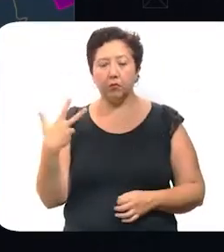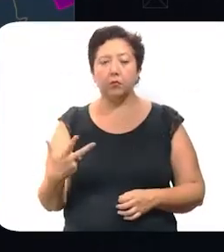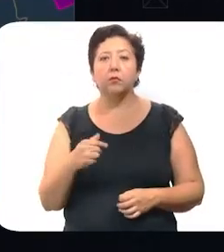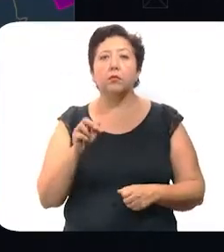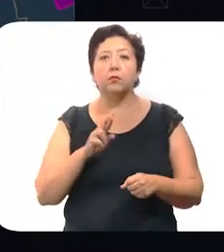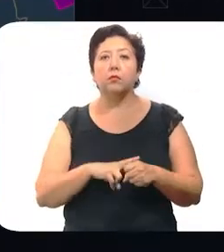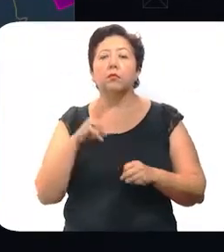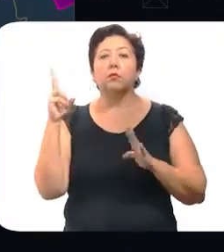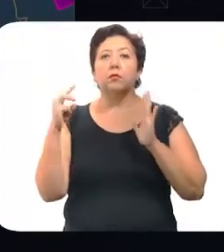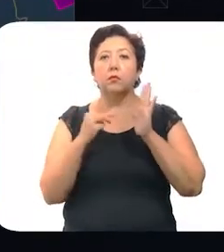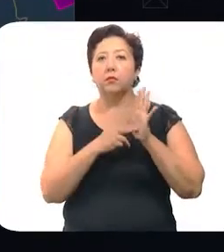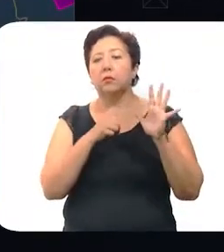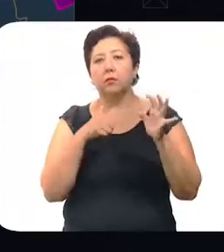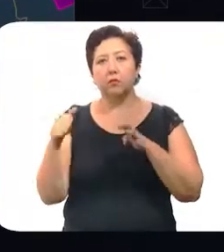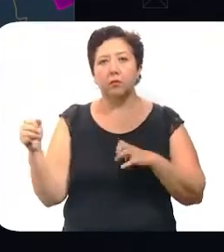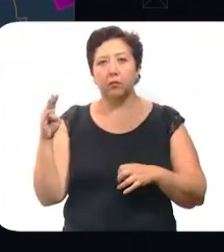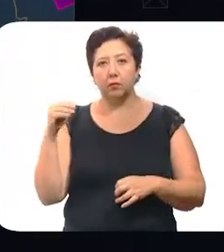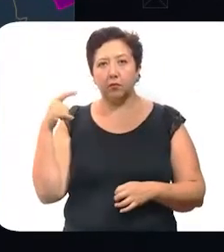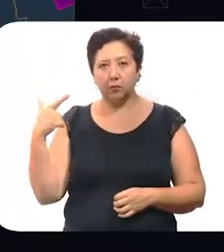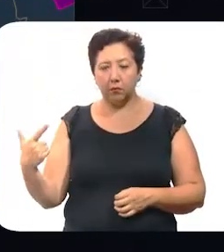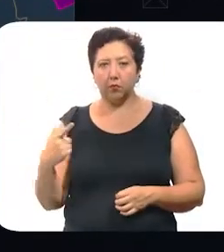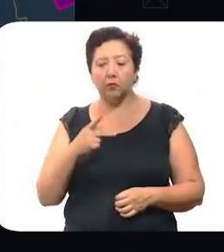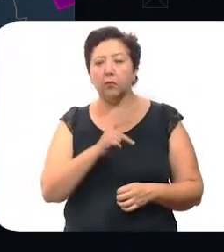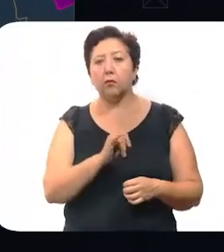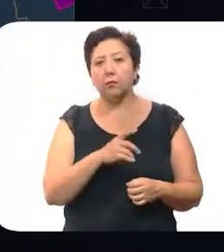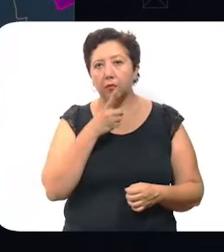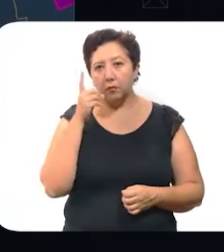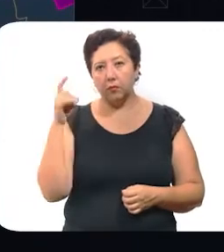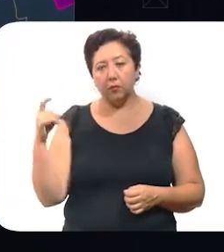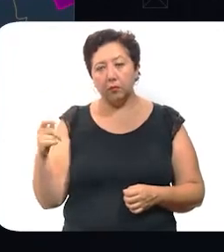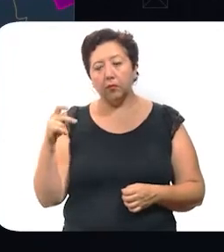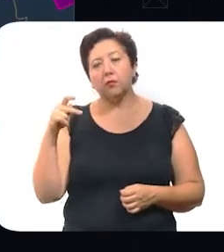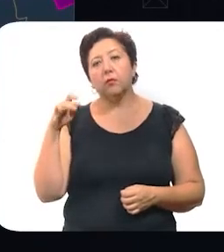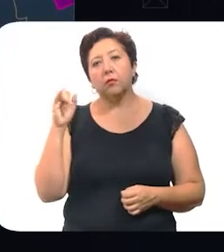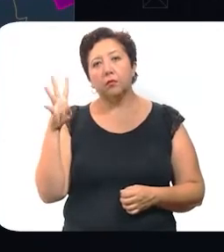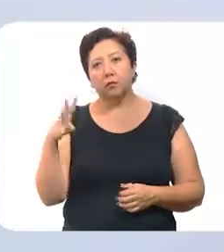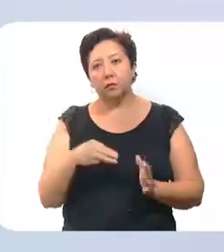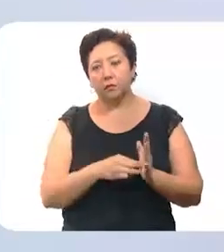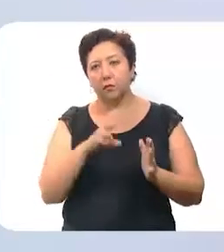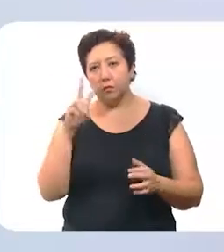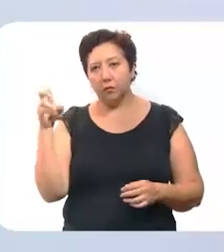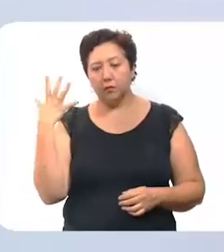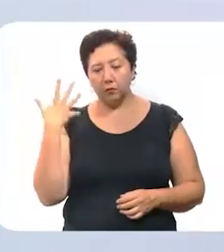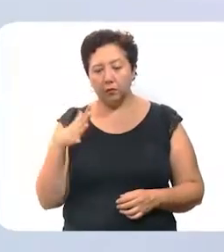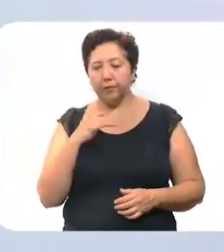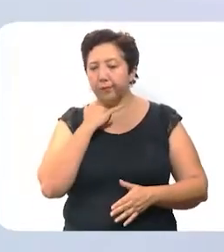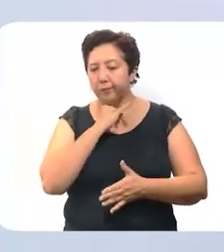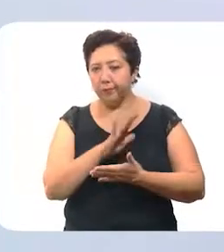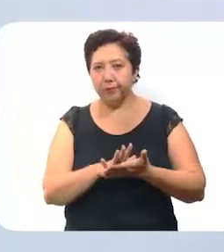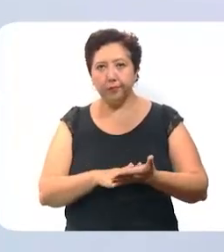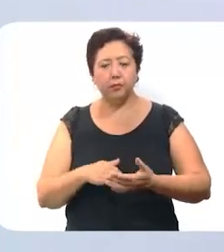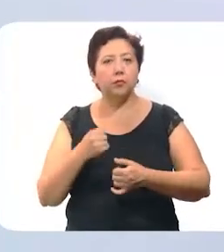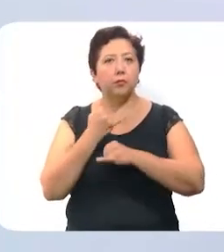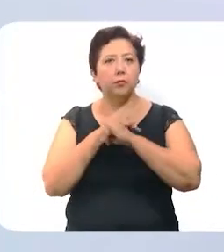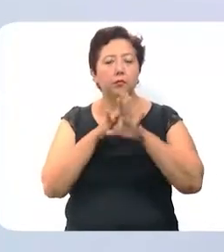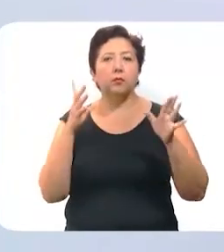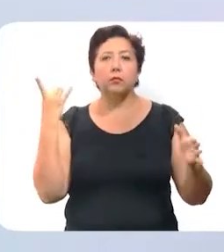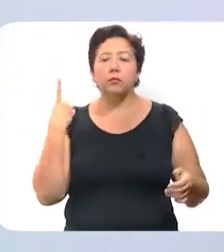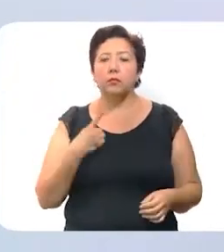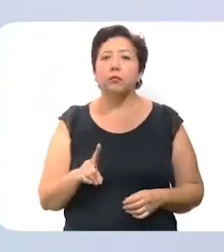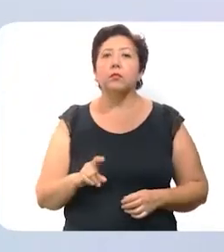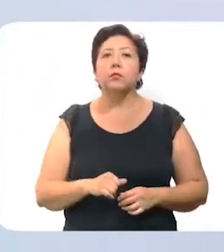zona sur 2.697, en la zona poniente 4.210. Lamentablemente, en este parte